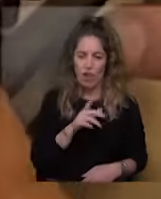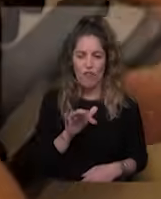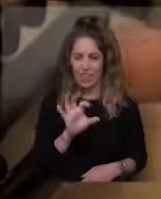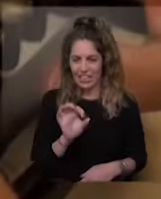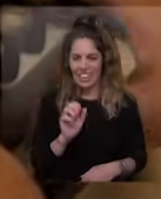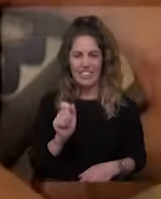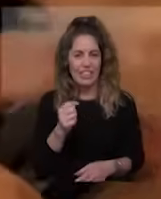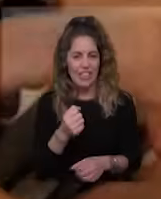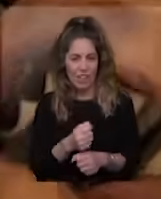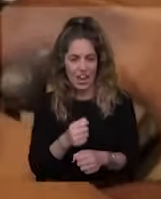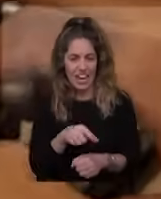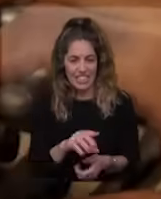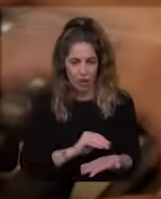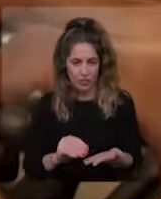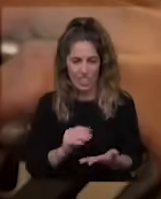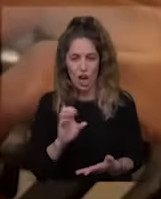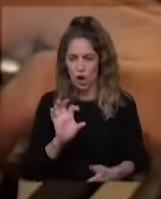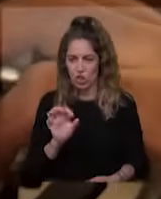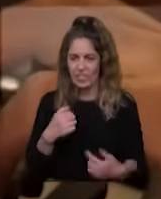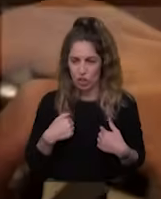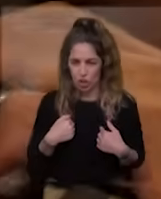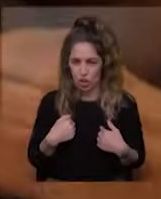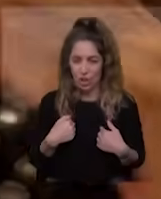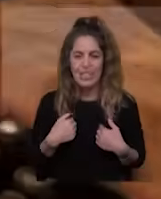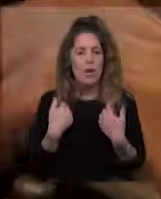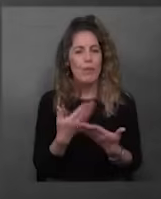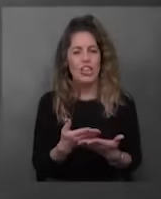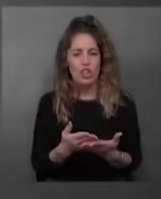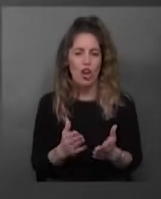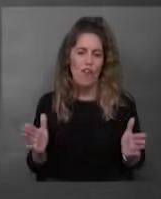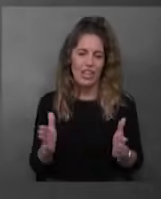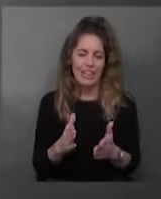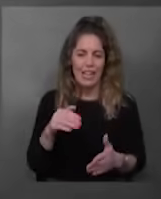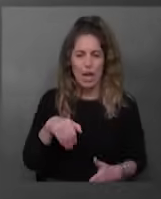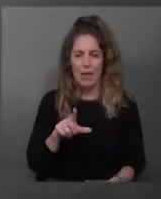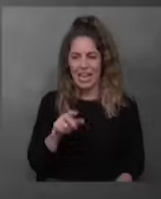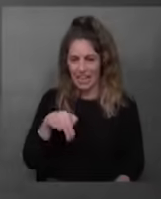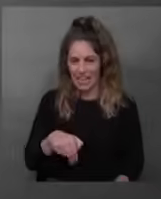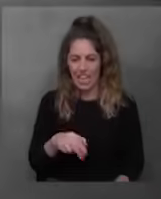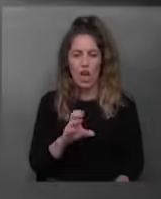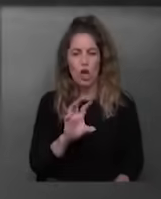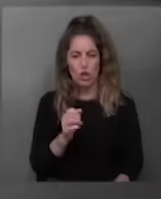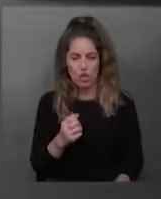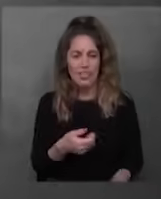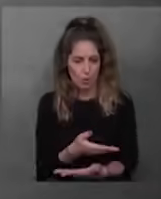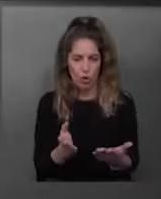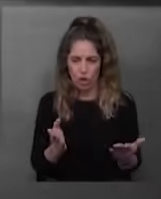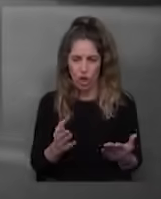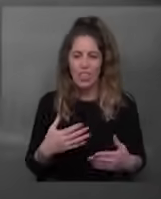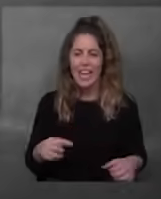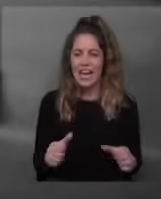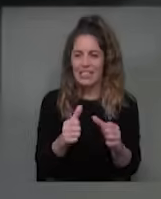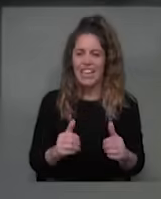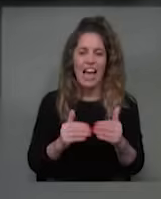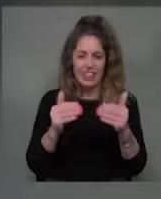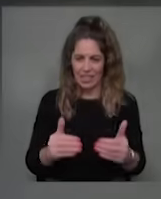esa oficina crosas y yo se planteó la necesidad de enfrentar al mln crosa se mostró partidario de llevar adelante